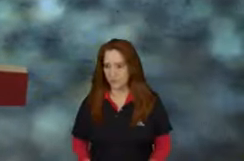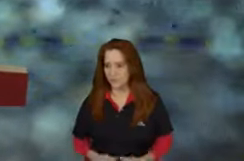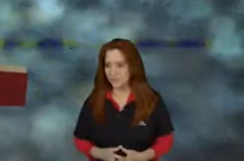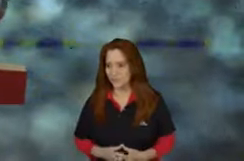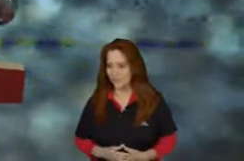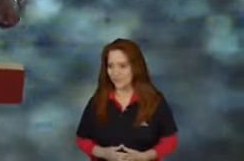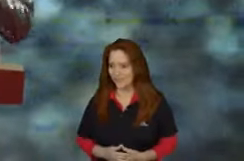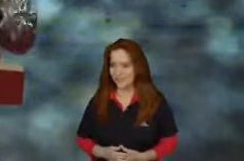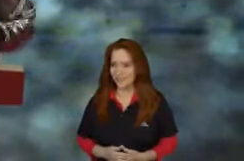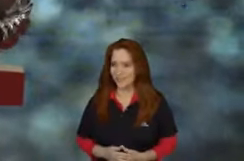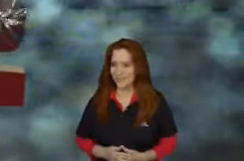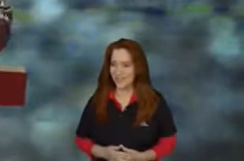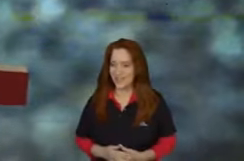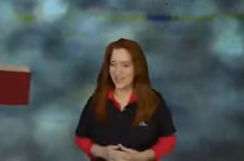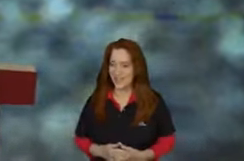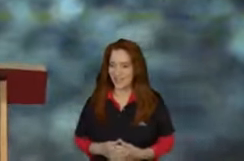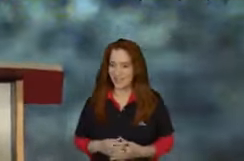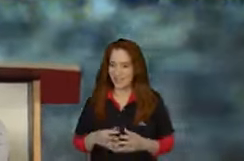Gracias, Señor.